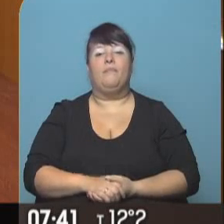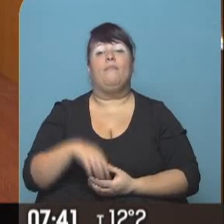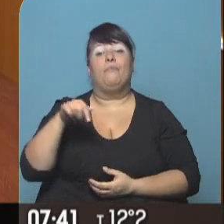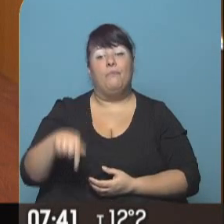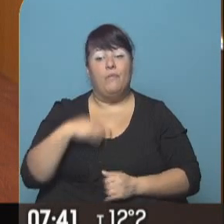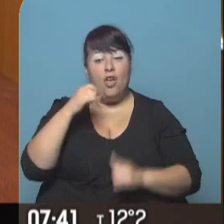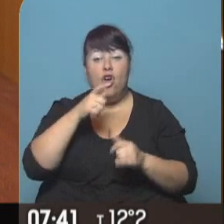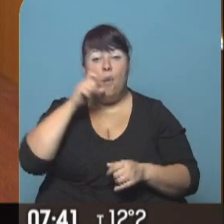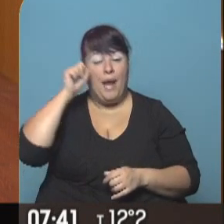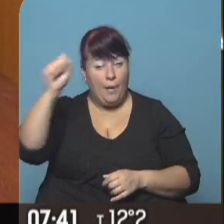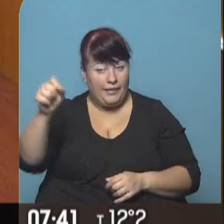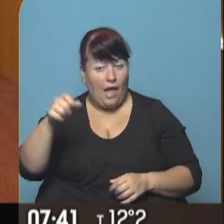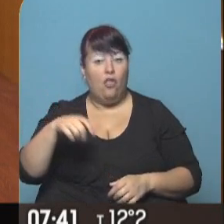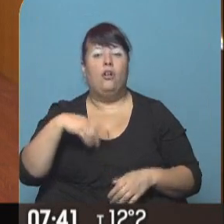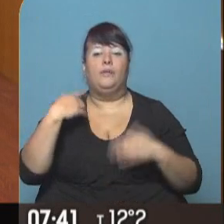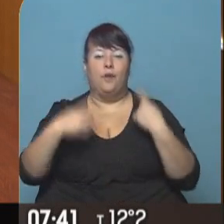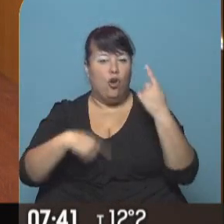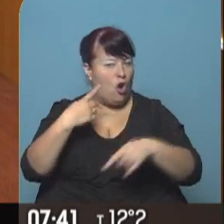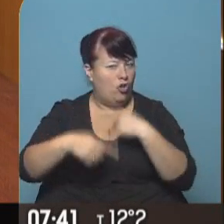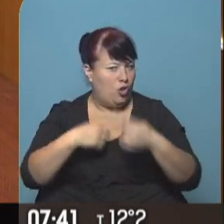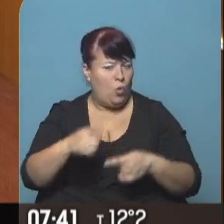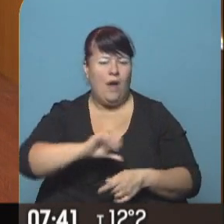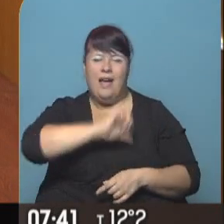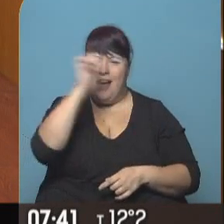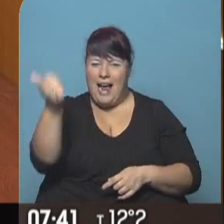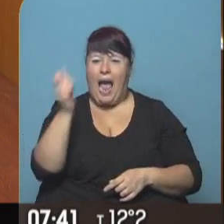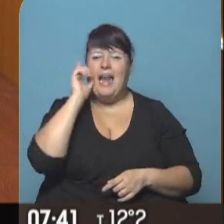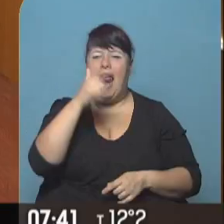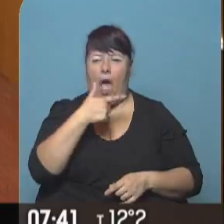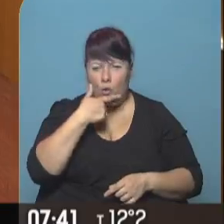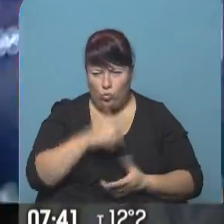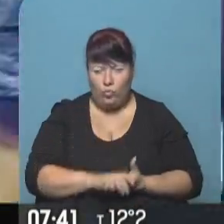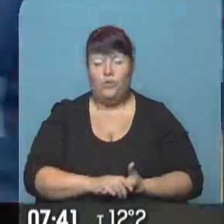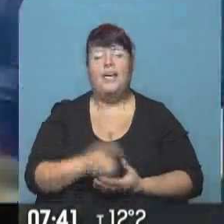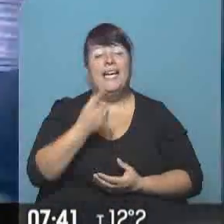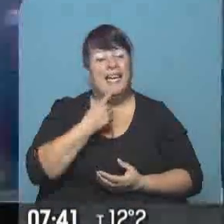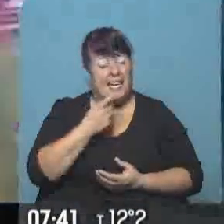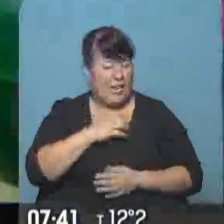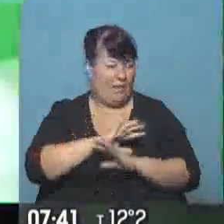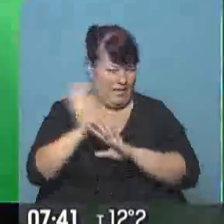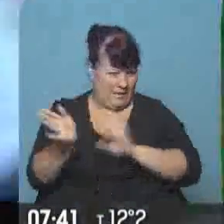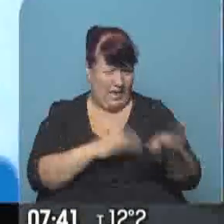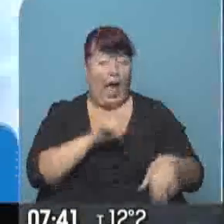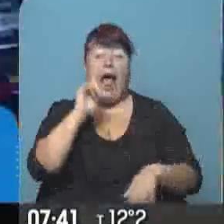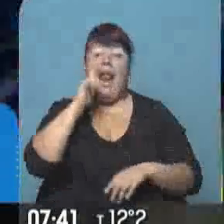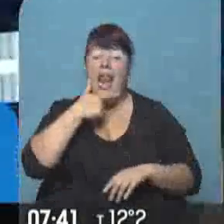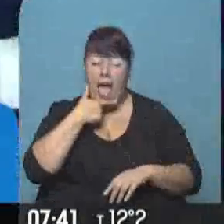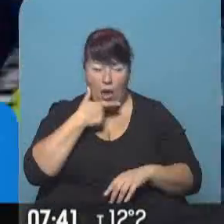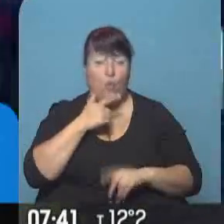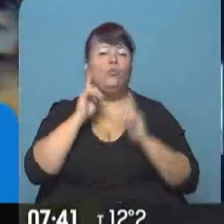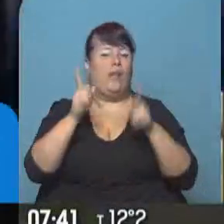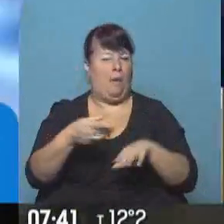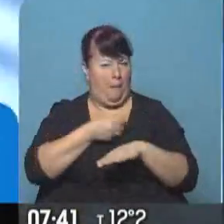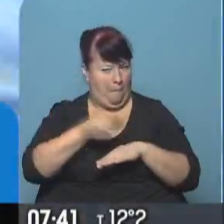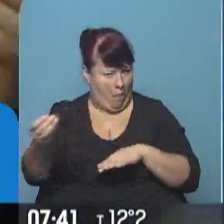Y en este caso, Karin, con la Copa Libertadores de América, continuidad. Triunfo de Lanús. River ya pasó. Lanús